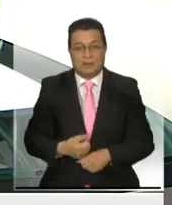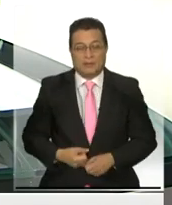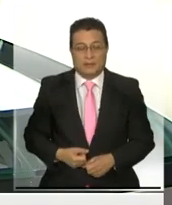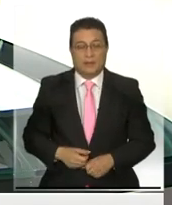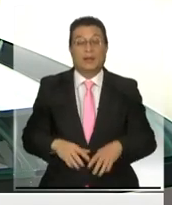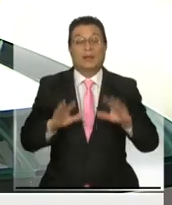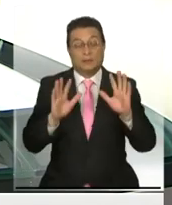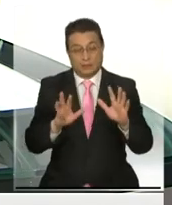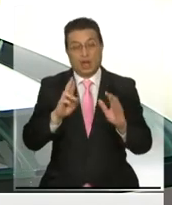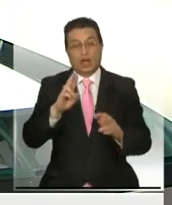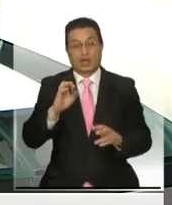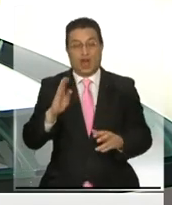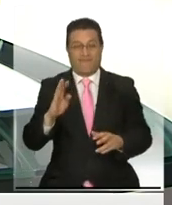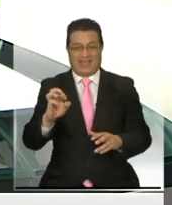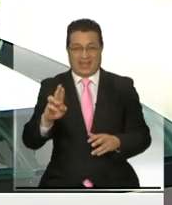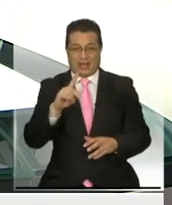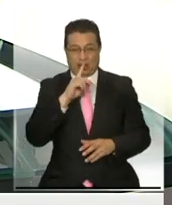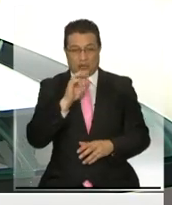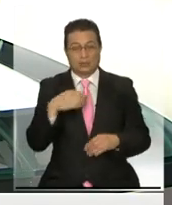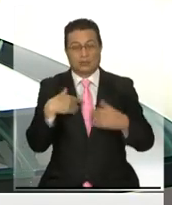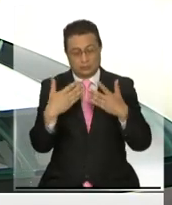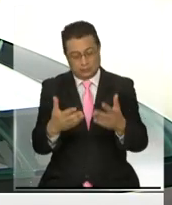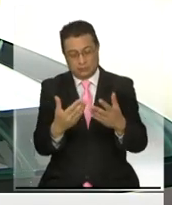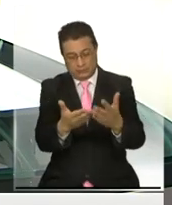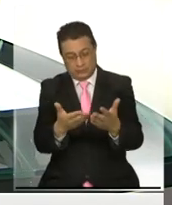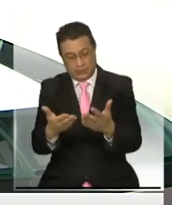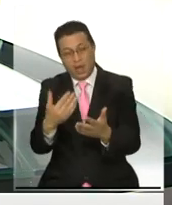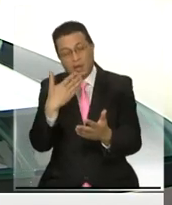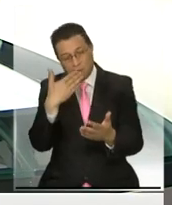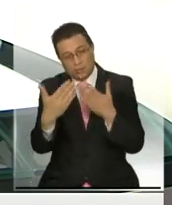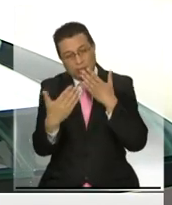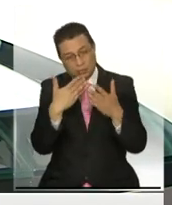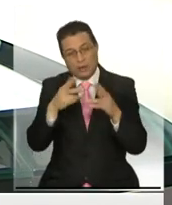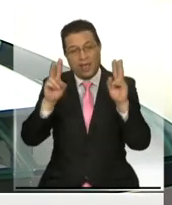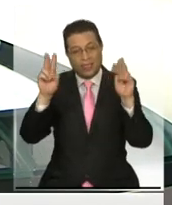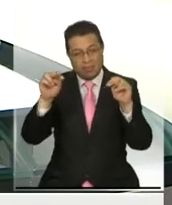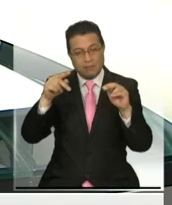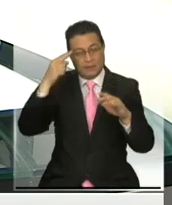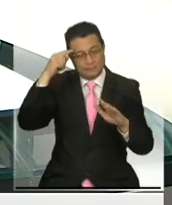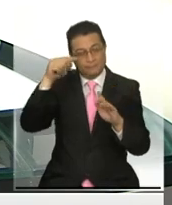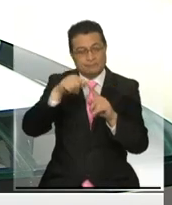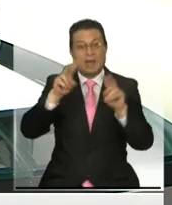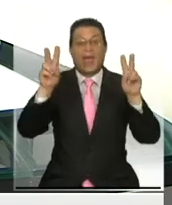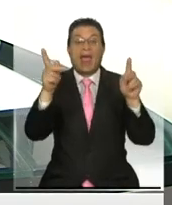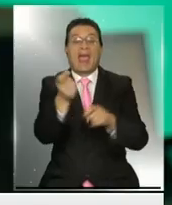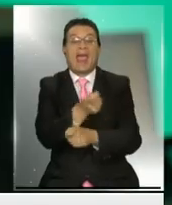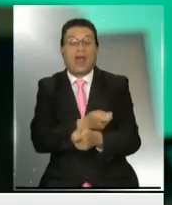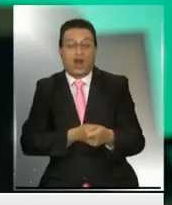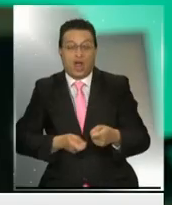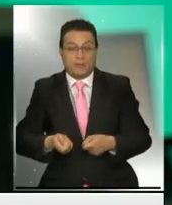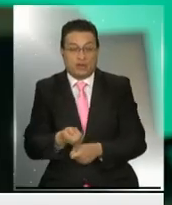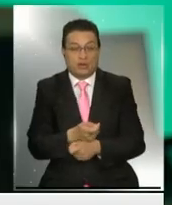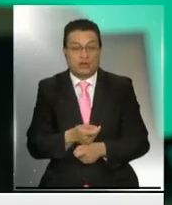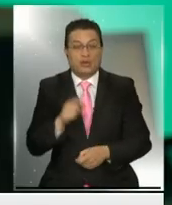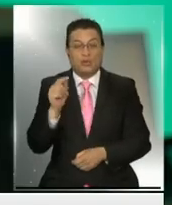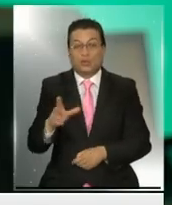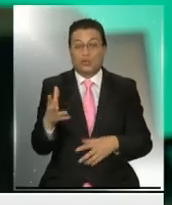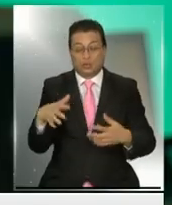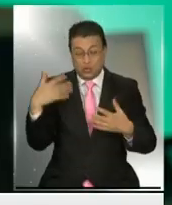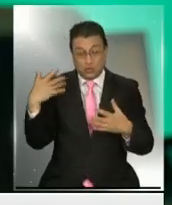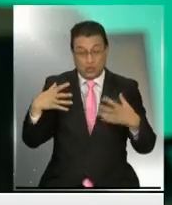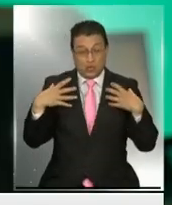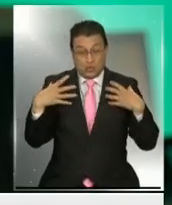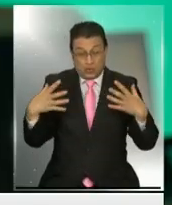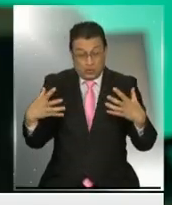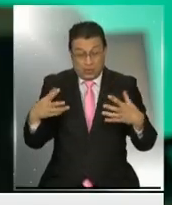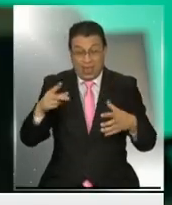pero don roberto me gustaría llevarlo rápidamente al tema que nos preocupa no que es el tema económico cuán grande es el